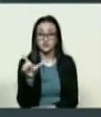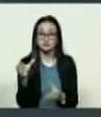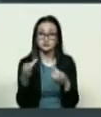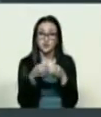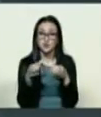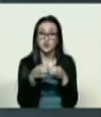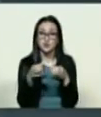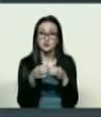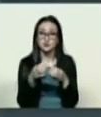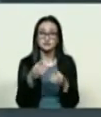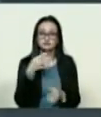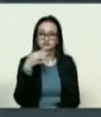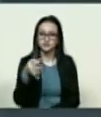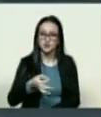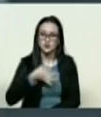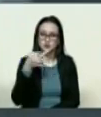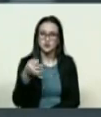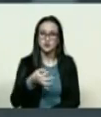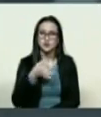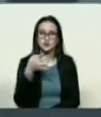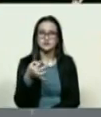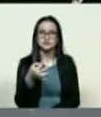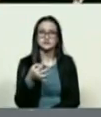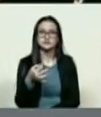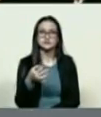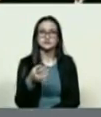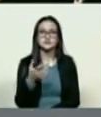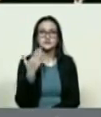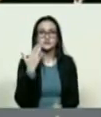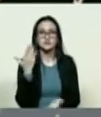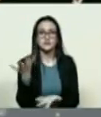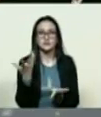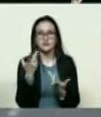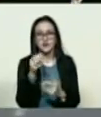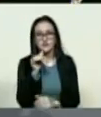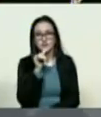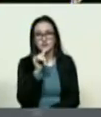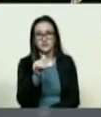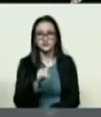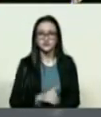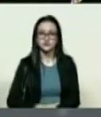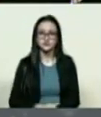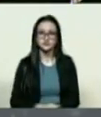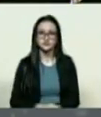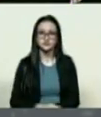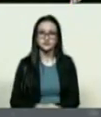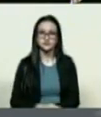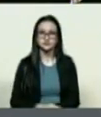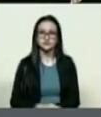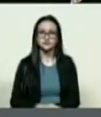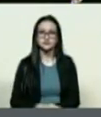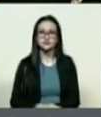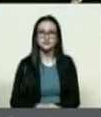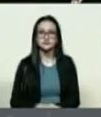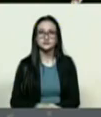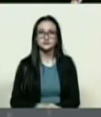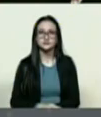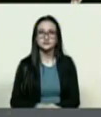Venezuela ofrece una rueda de prensa. Nuestro compañero Asdrúbal López Grafe, con todos los detalles. Asdrúbal, buenas tardes, cuéntanos.